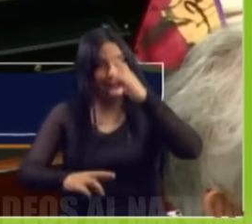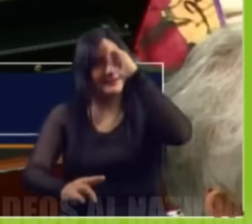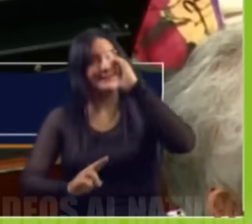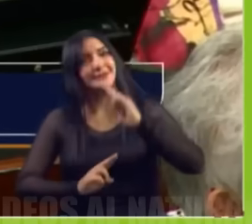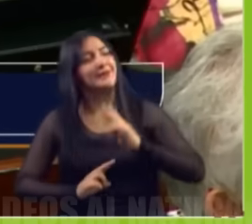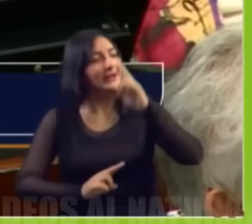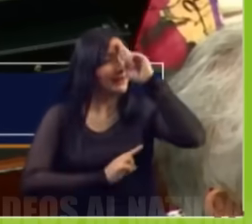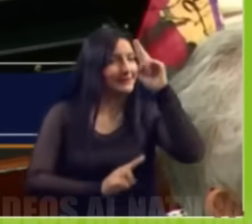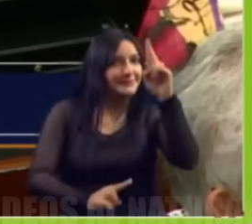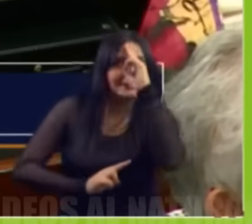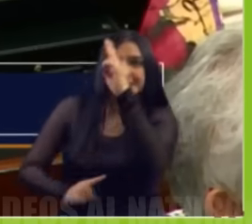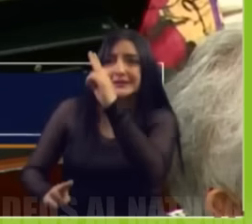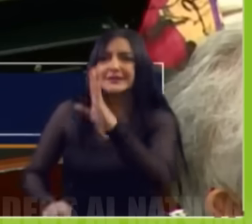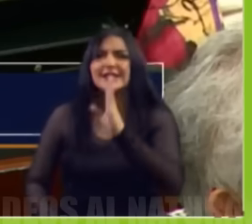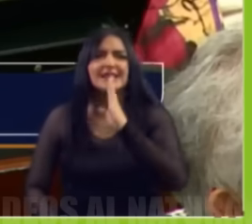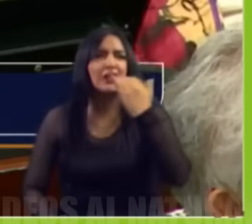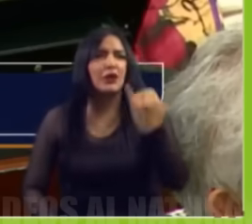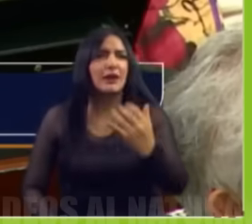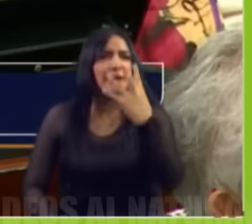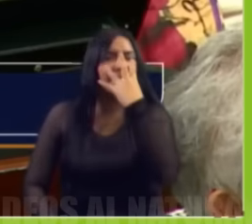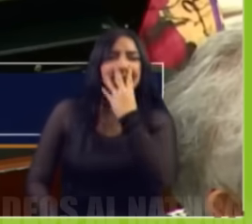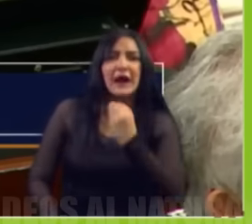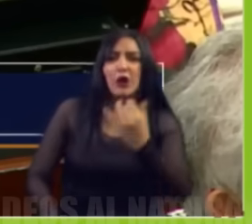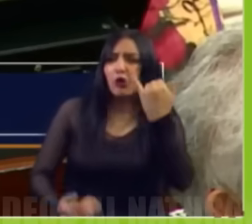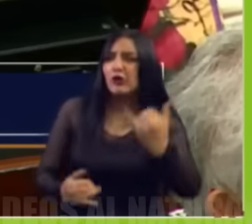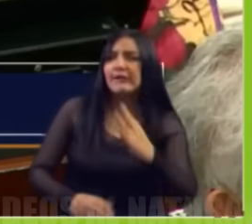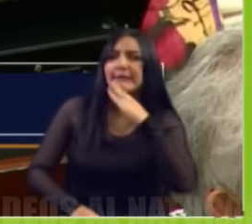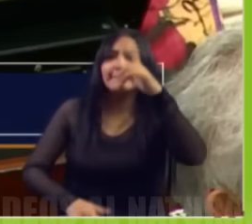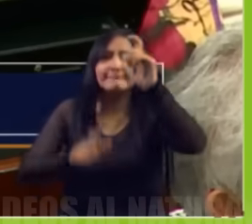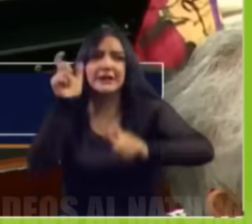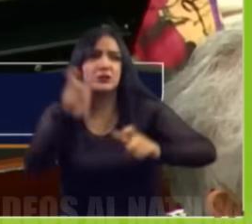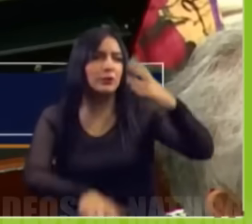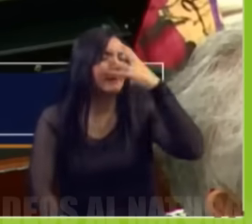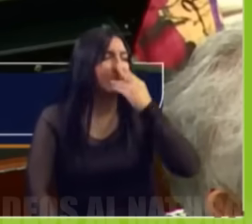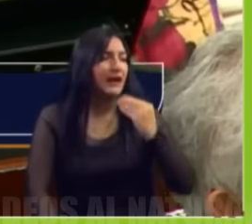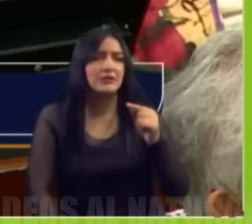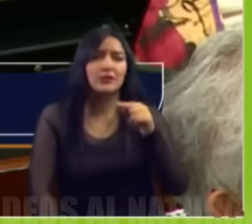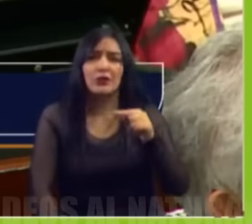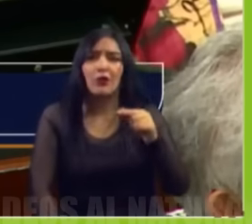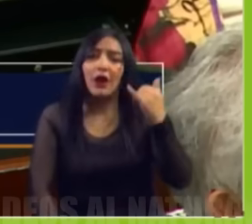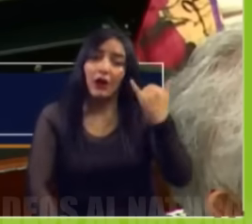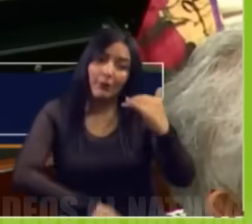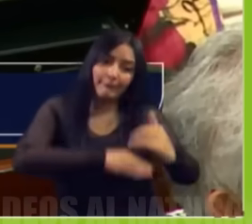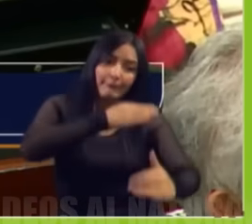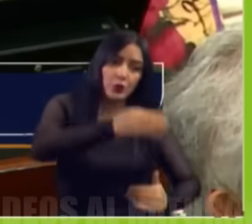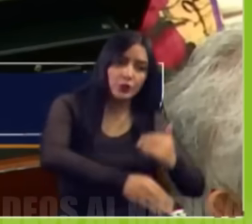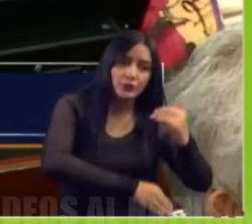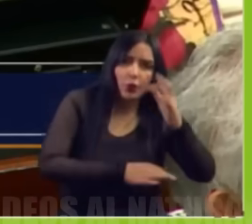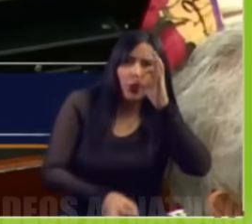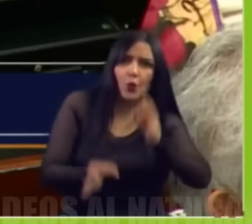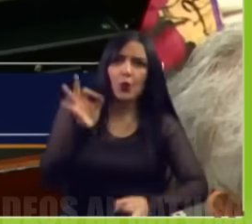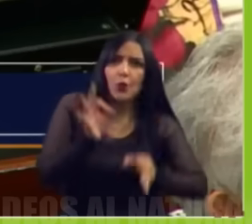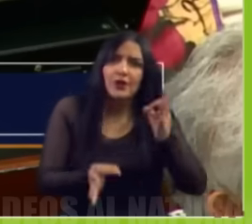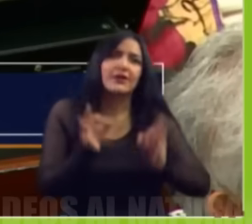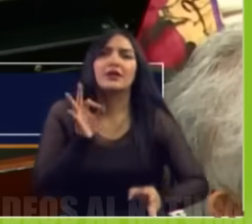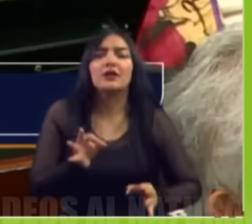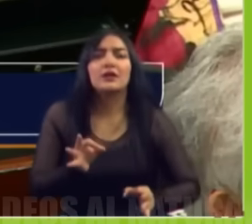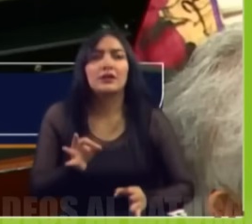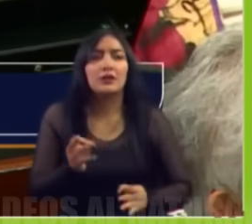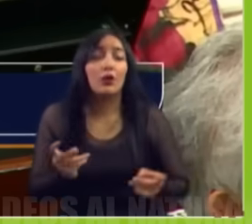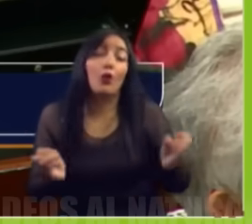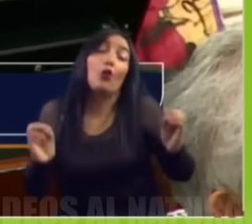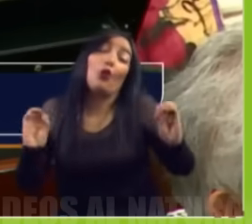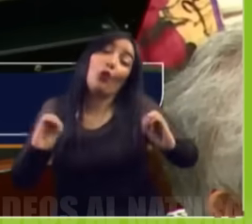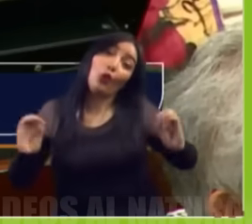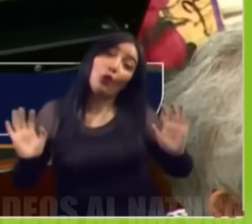Porque aquí nadie es bandido a priori. Aquí hay un procedimiento judicial, o a no ser